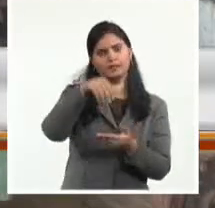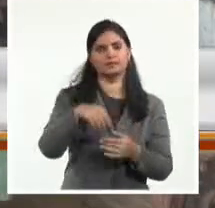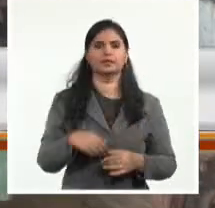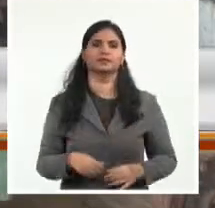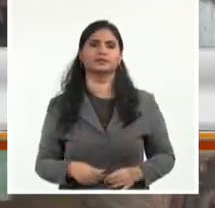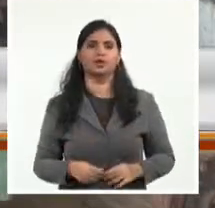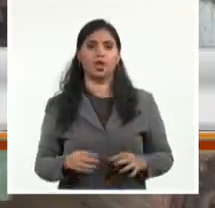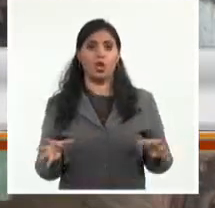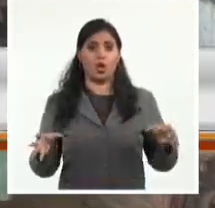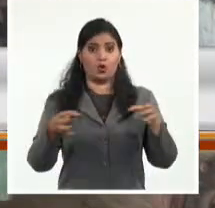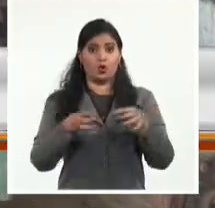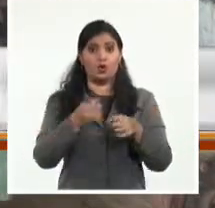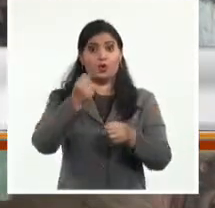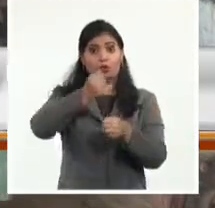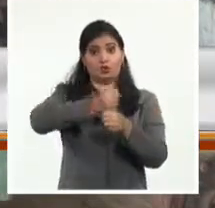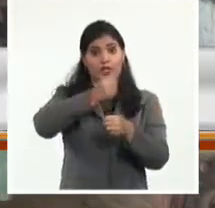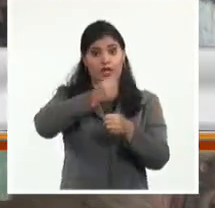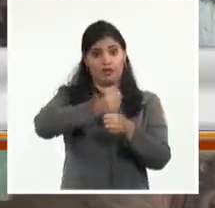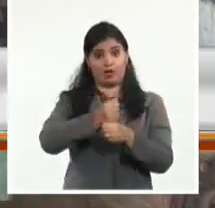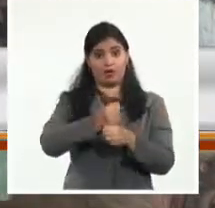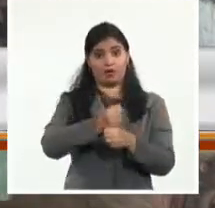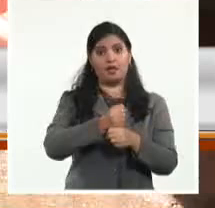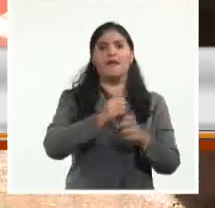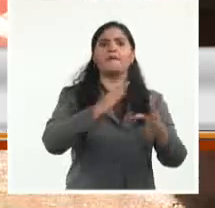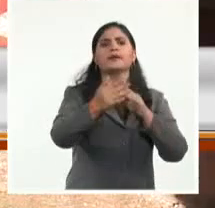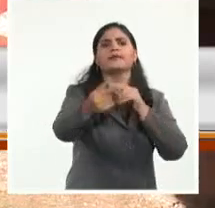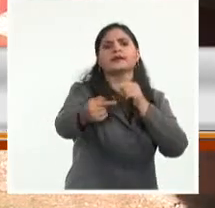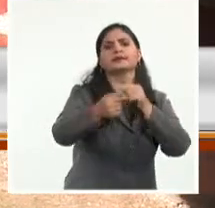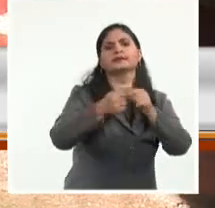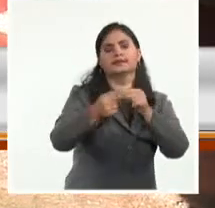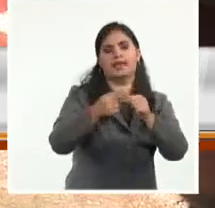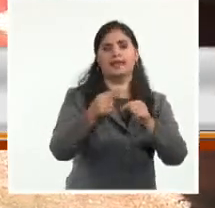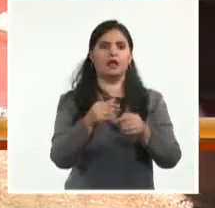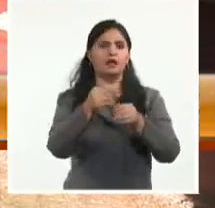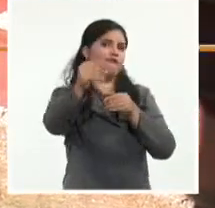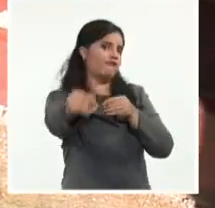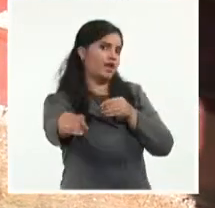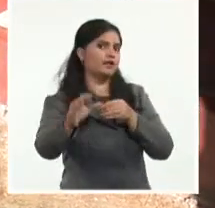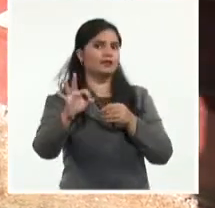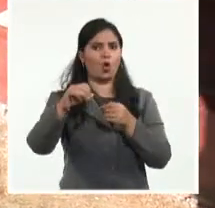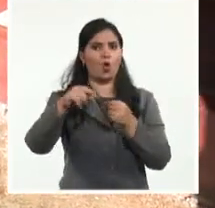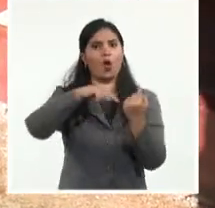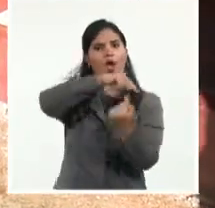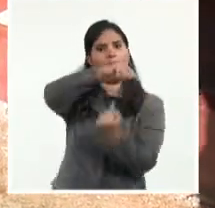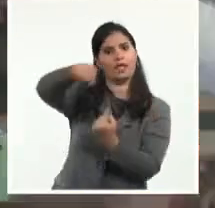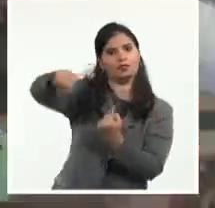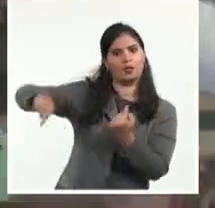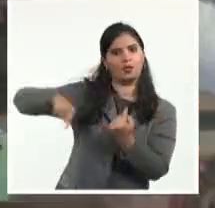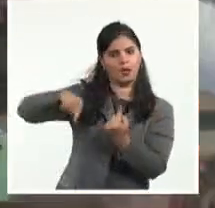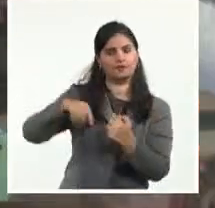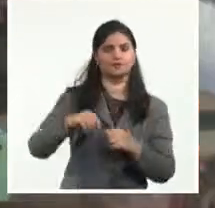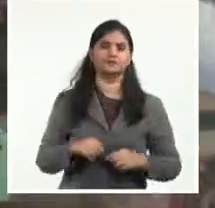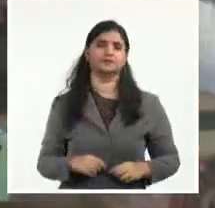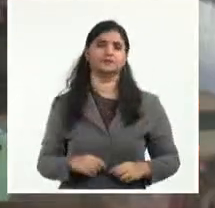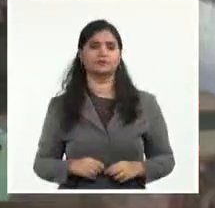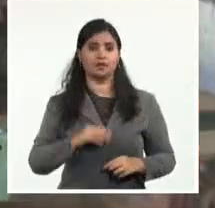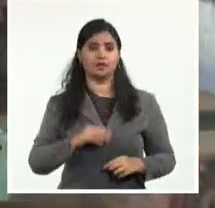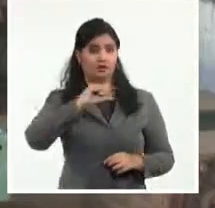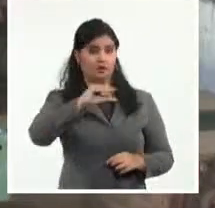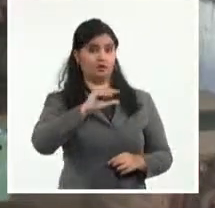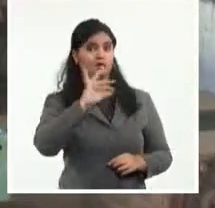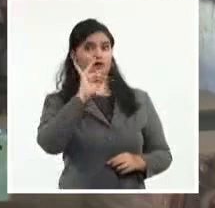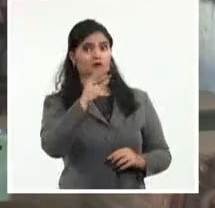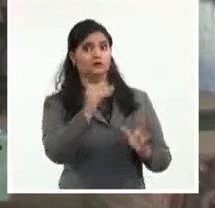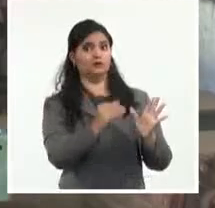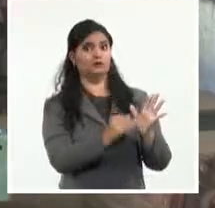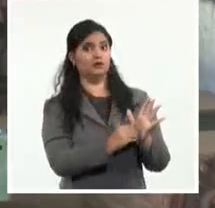son propiamente vecinos, pudiéramos llamarle, de acá dentro de la comunidad. El tema salario oscila entre 7.000 y